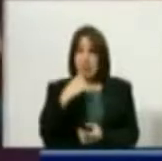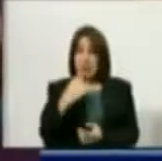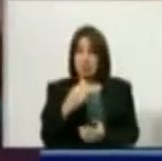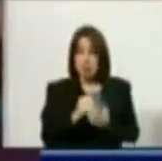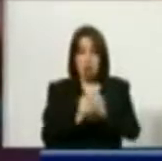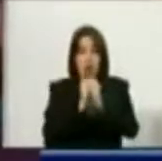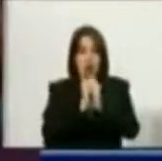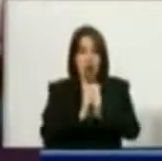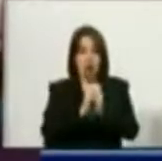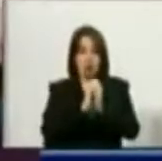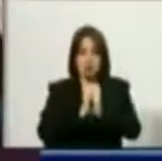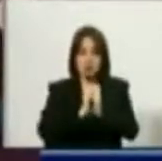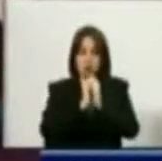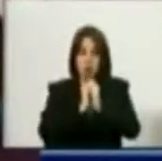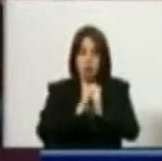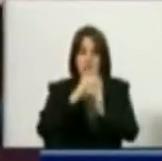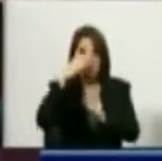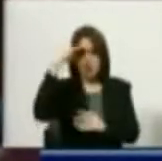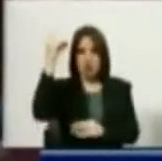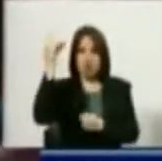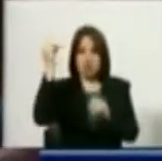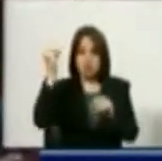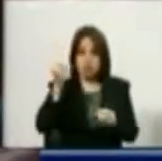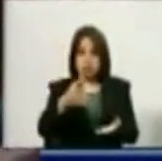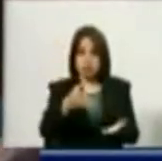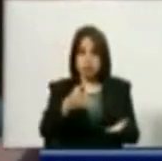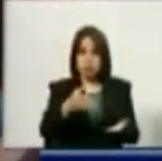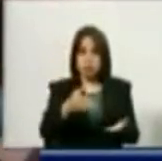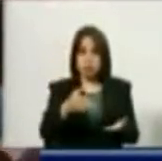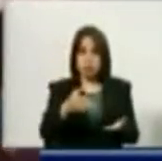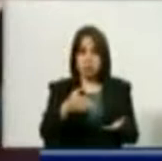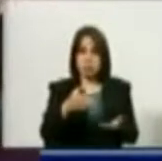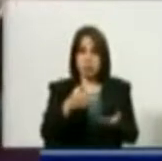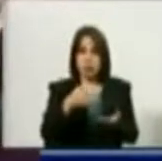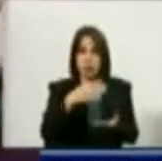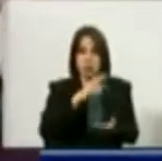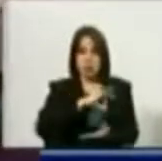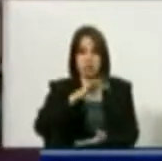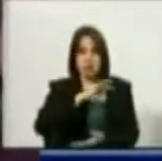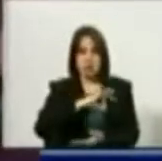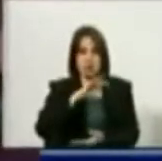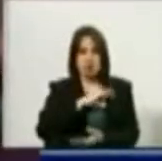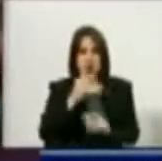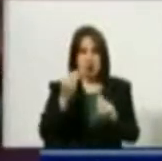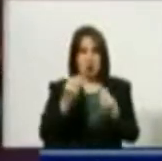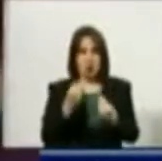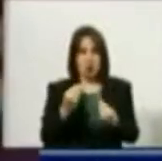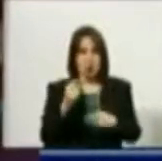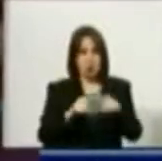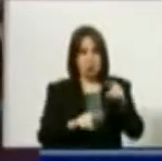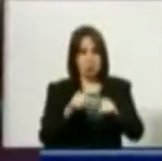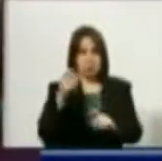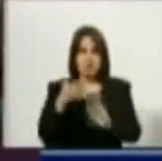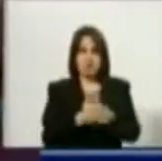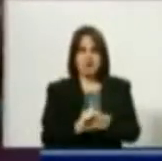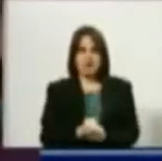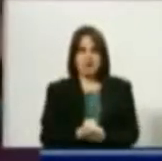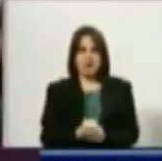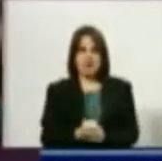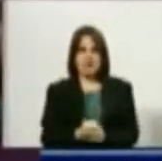y una plegaria a Dios nuestro Señor por habernos iluminado el camino